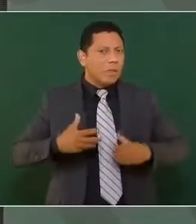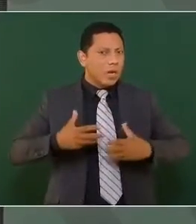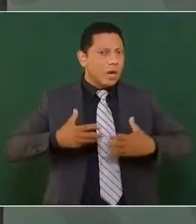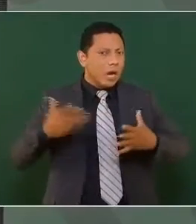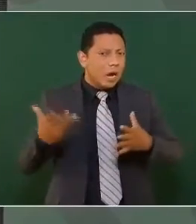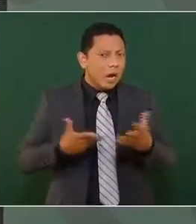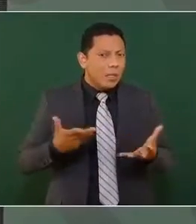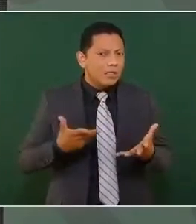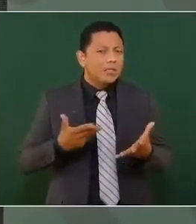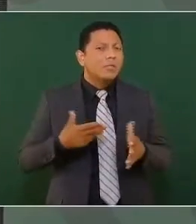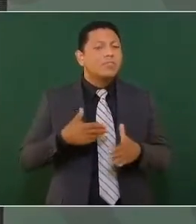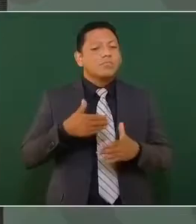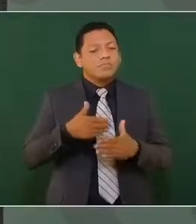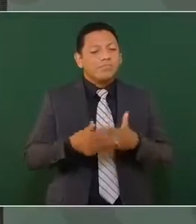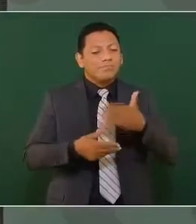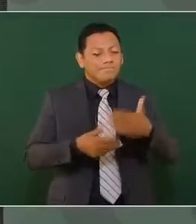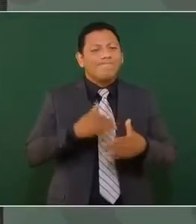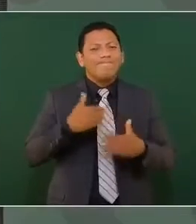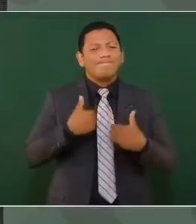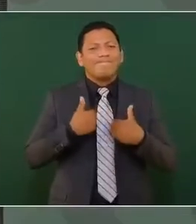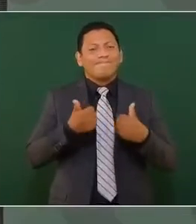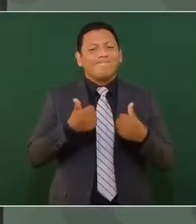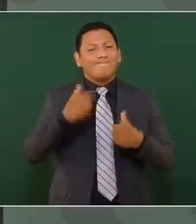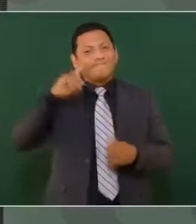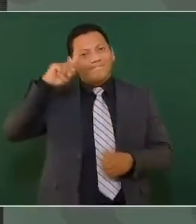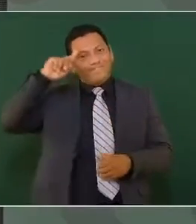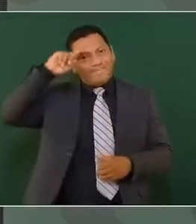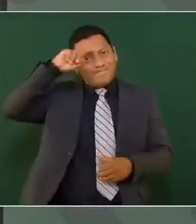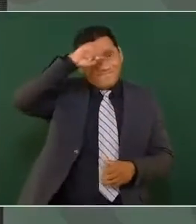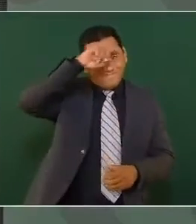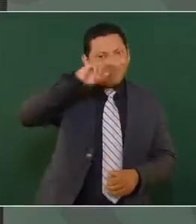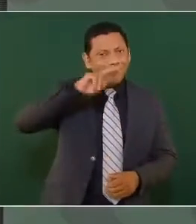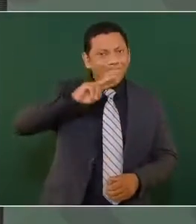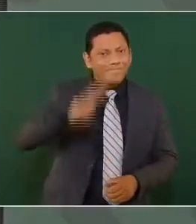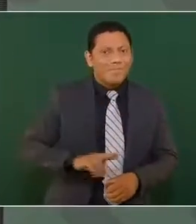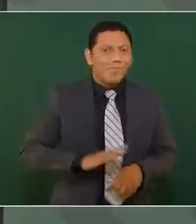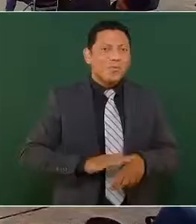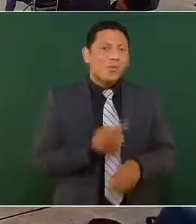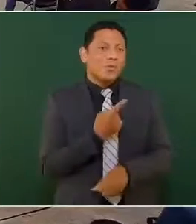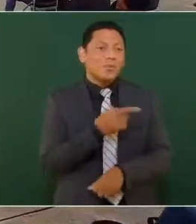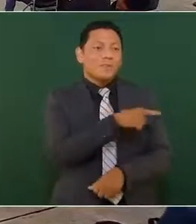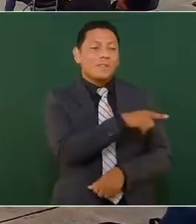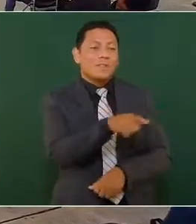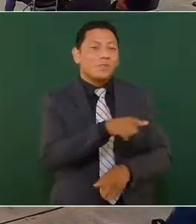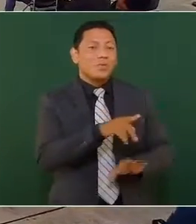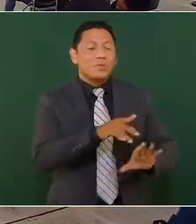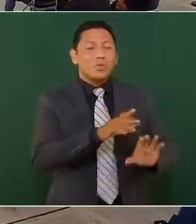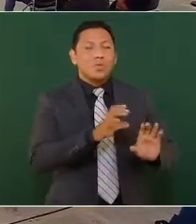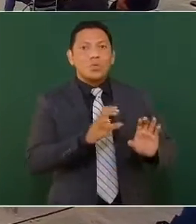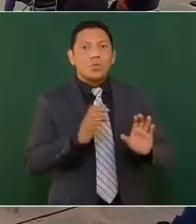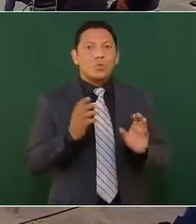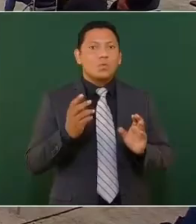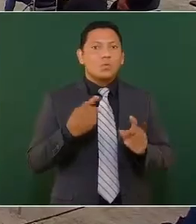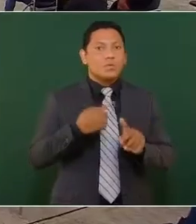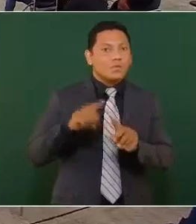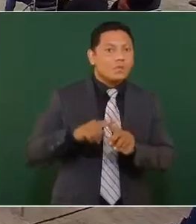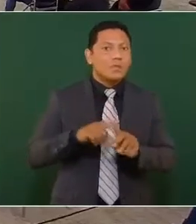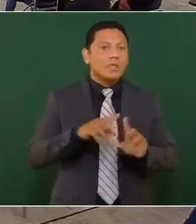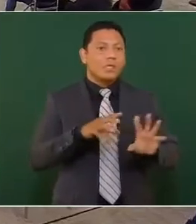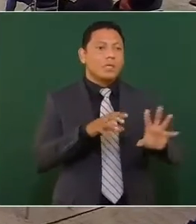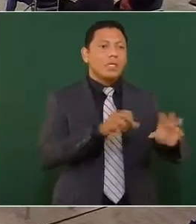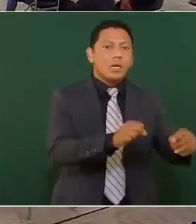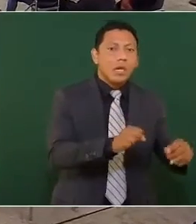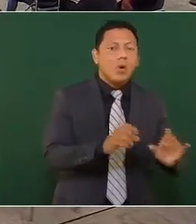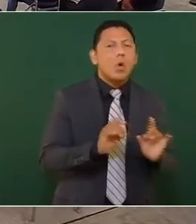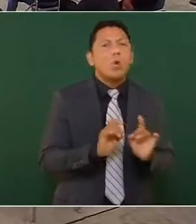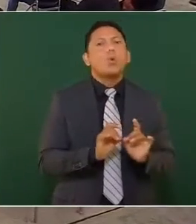les dificulte a estas delincuentes, y detienen o se